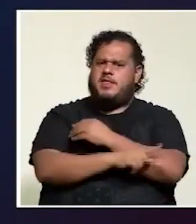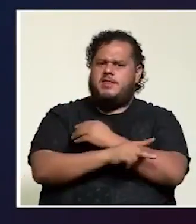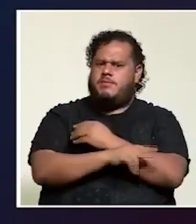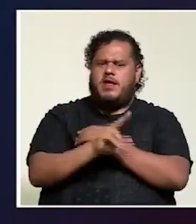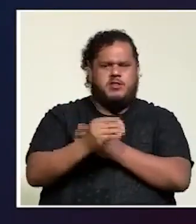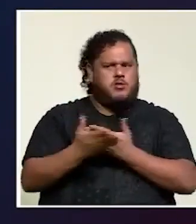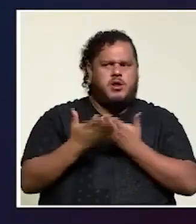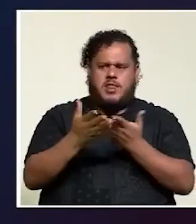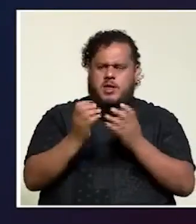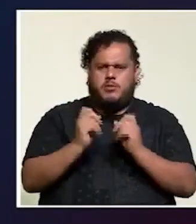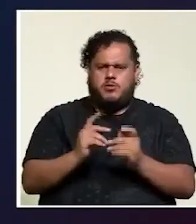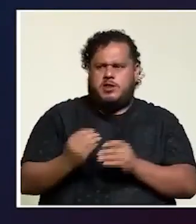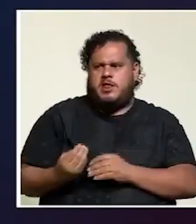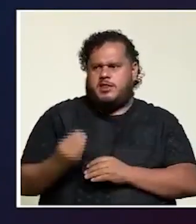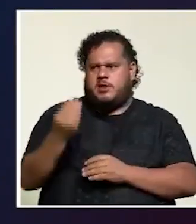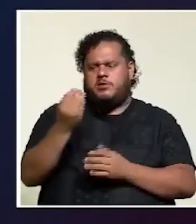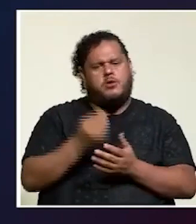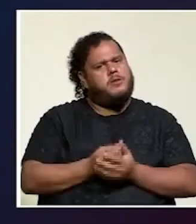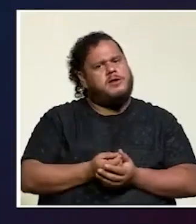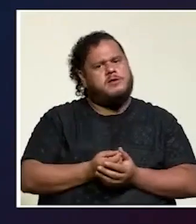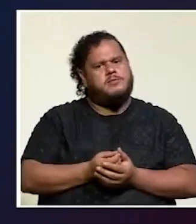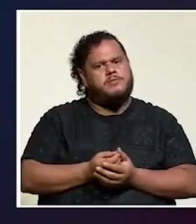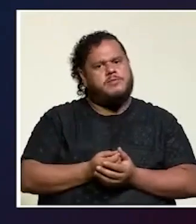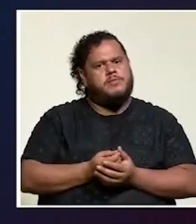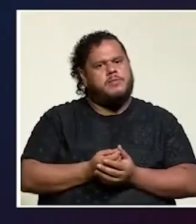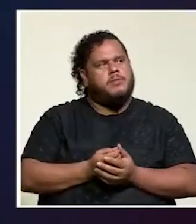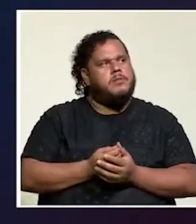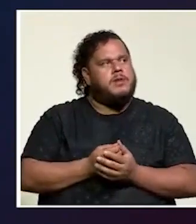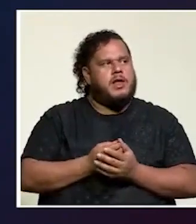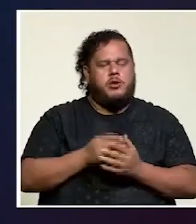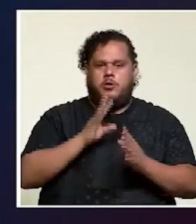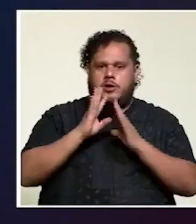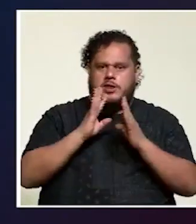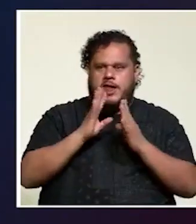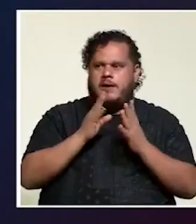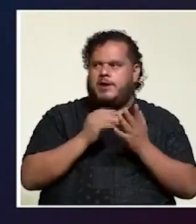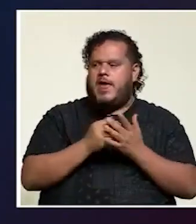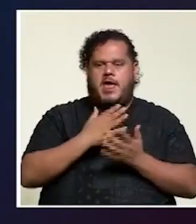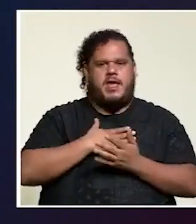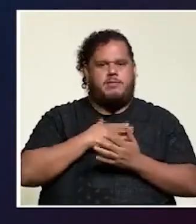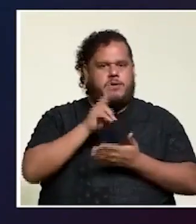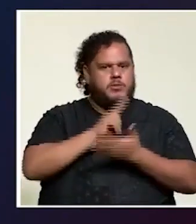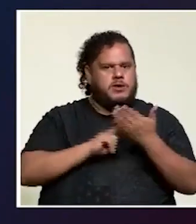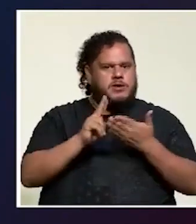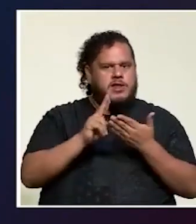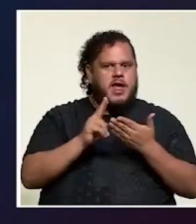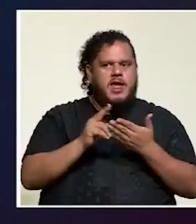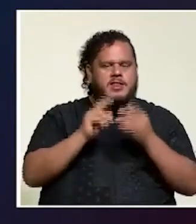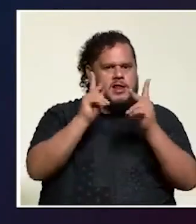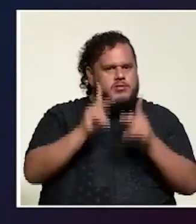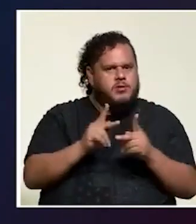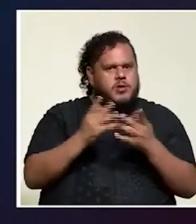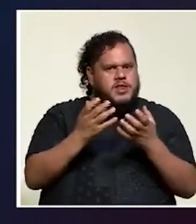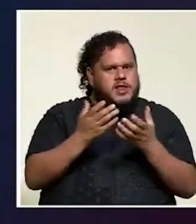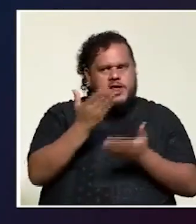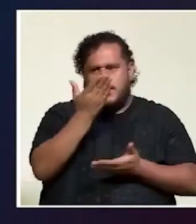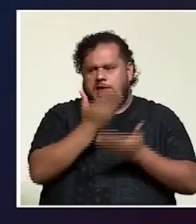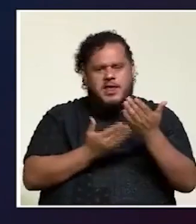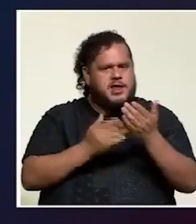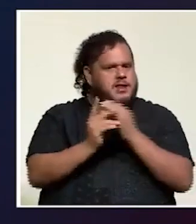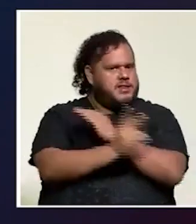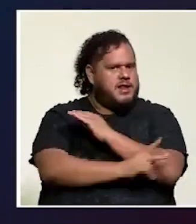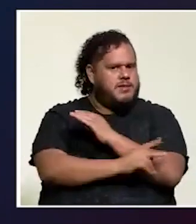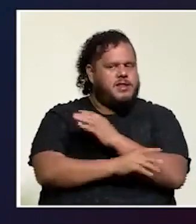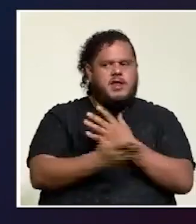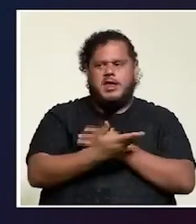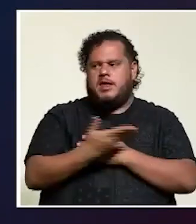da oportunidades a los jóvenes. Lo que se conversa en mi universidad es que la gente se quiere ir del país, y cuando